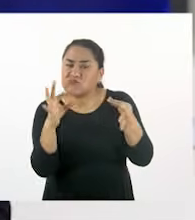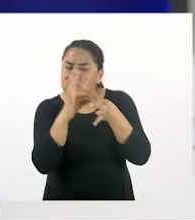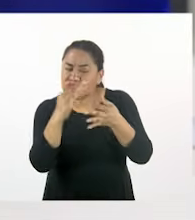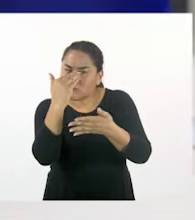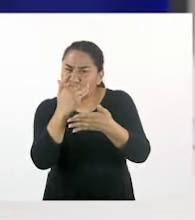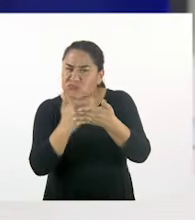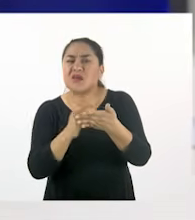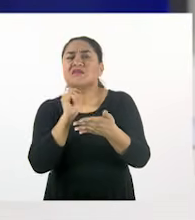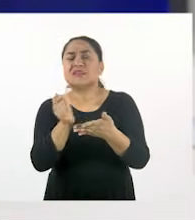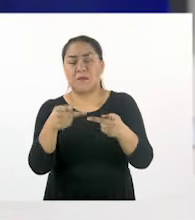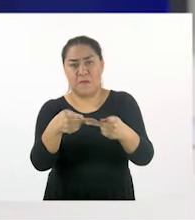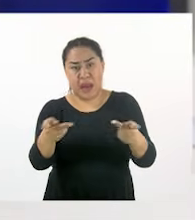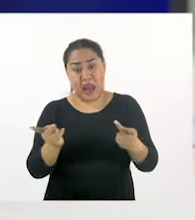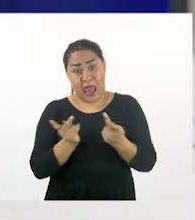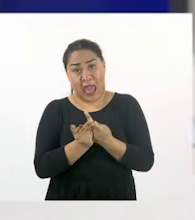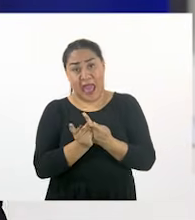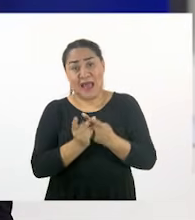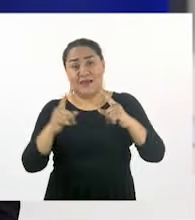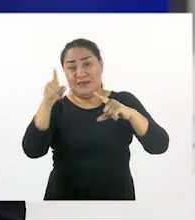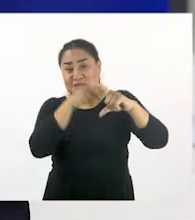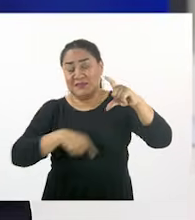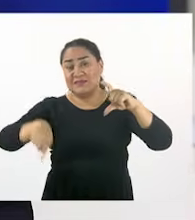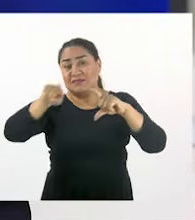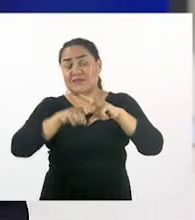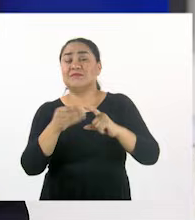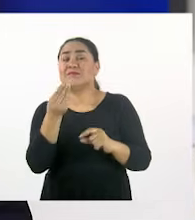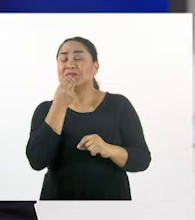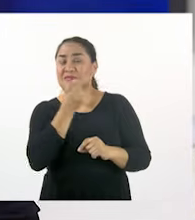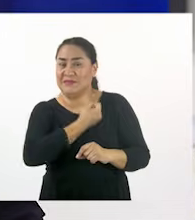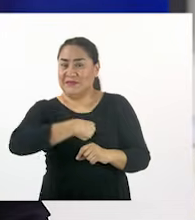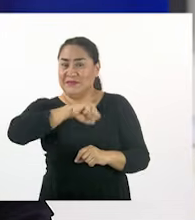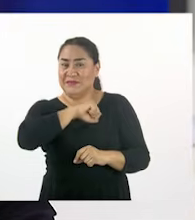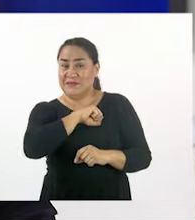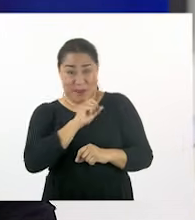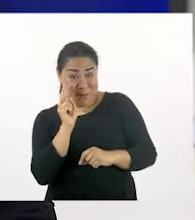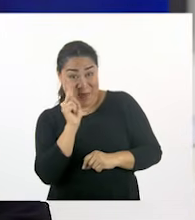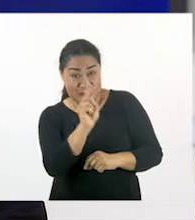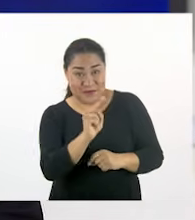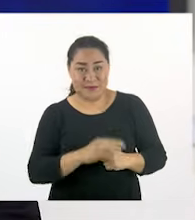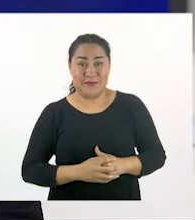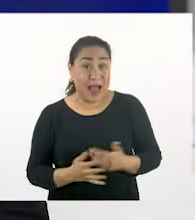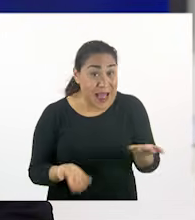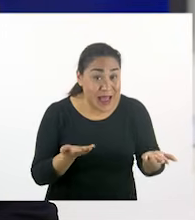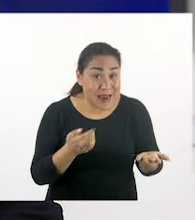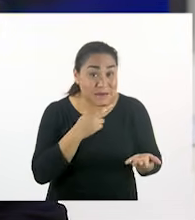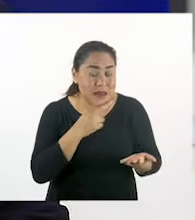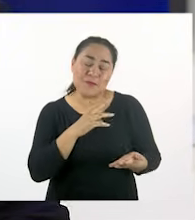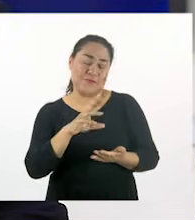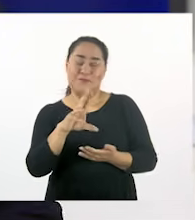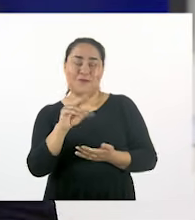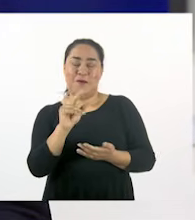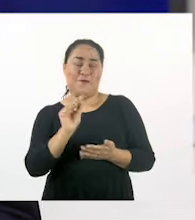del plato del bien comer. ¡Bam! Bueno, a